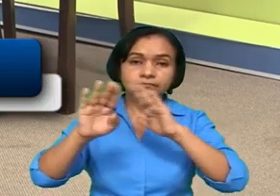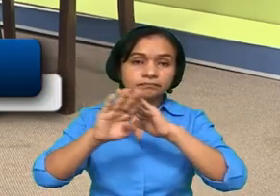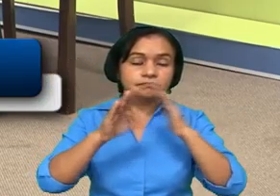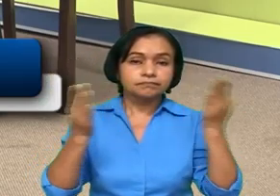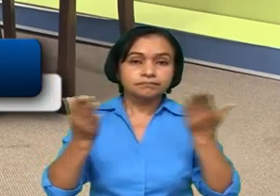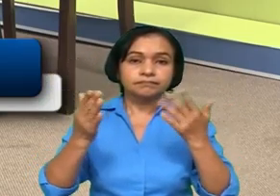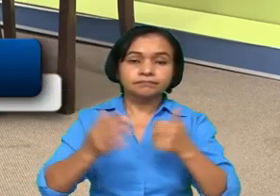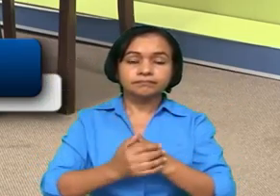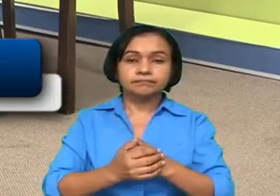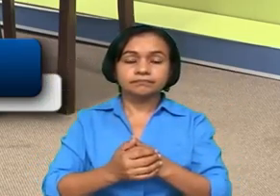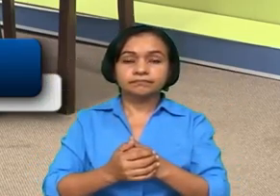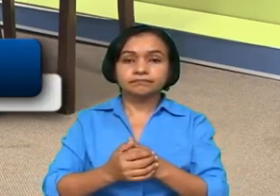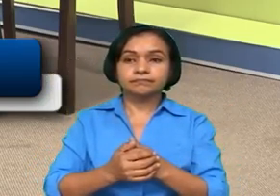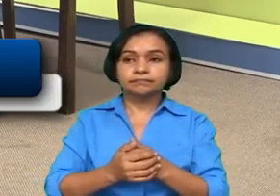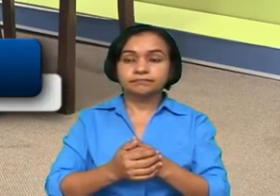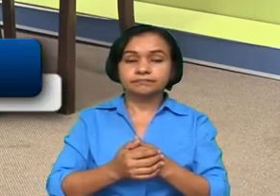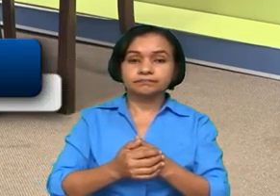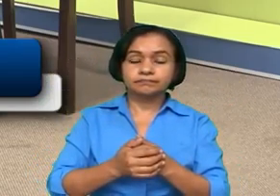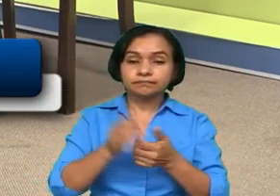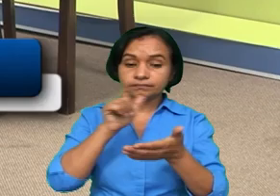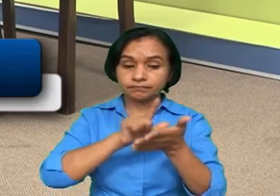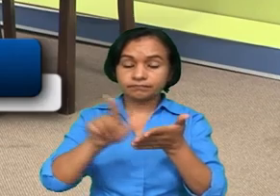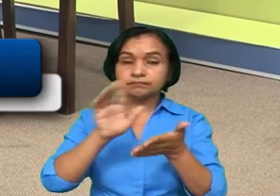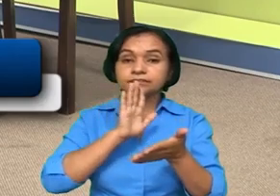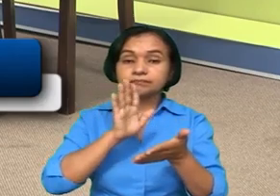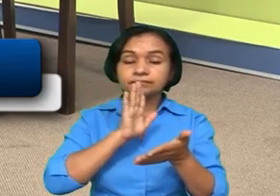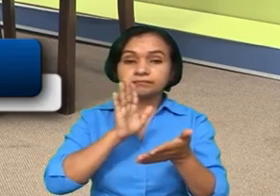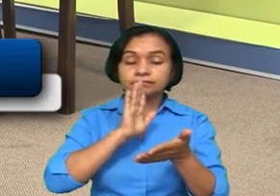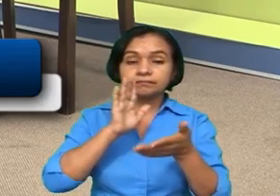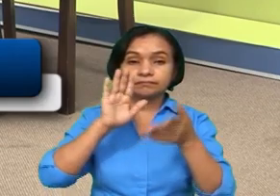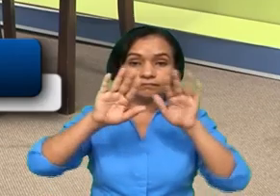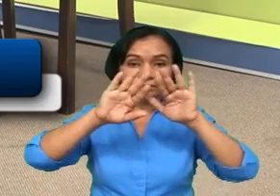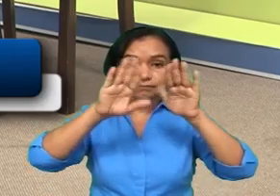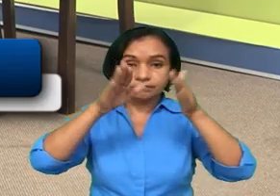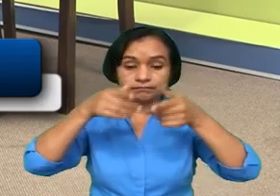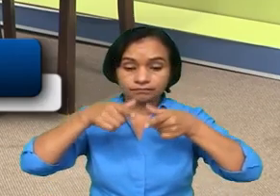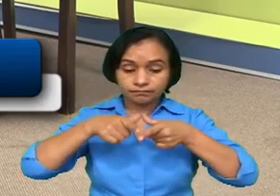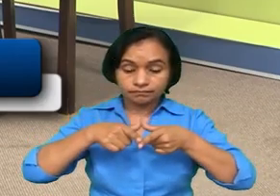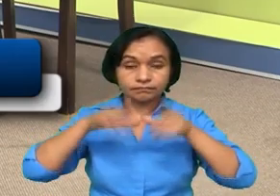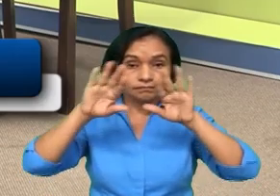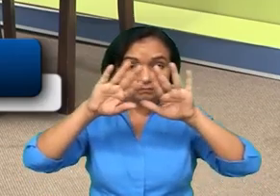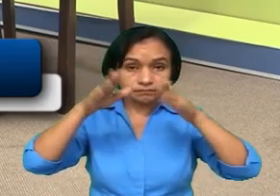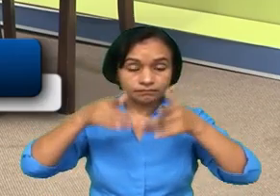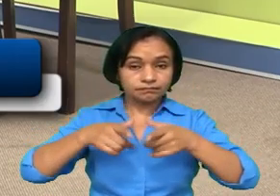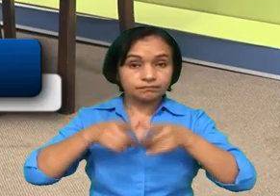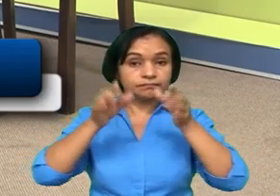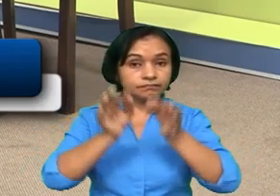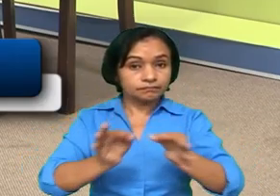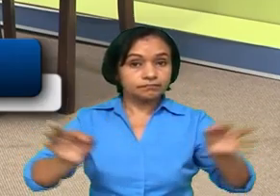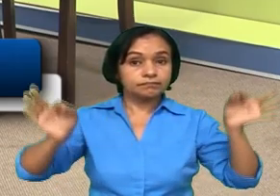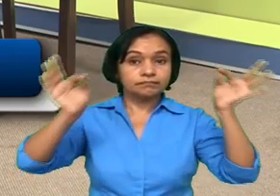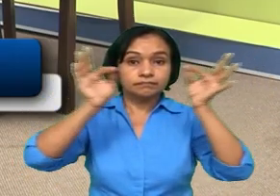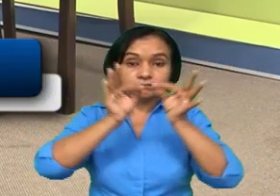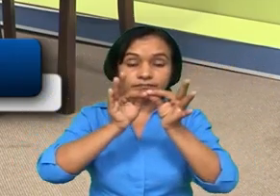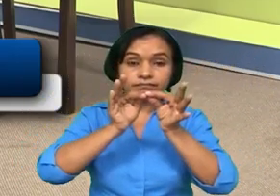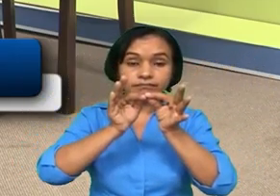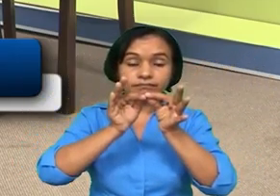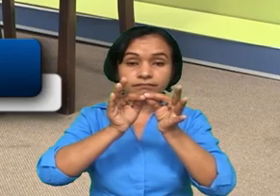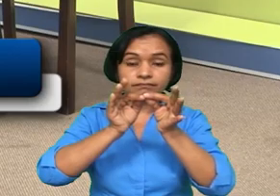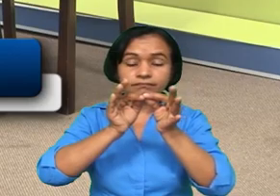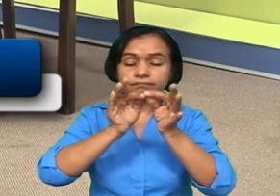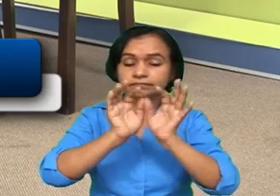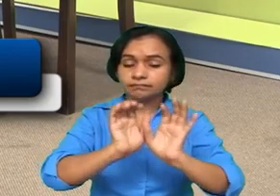En cuanto a hablar de la higiene, de lo que es el área genital femenino, es muy importante en todos los